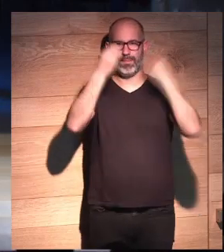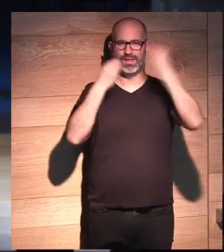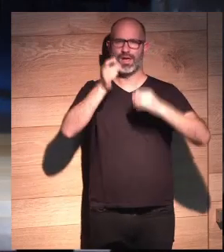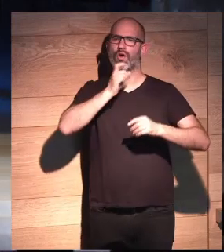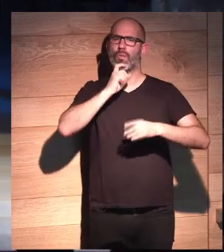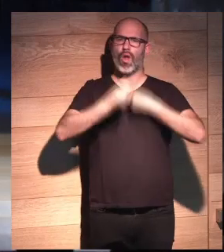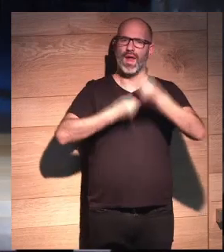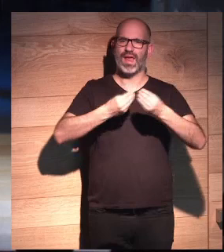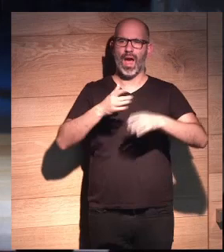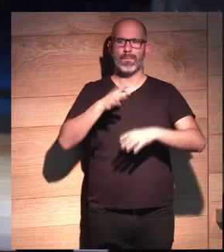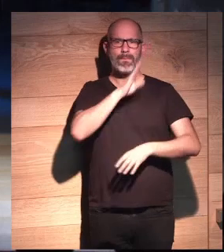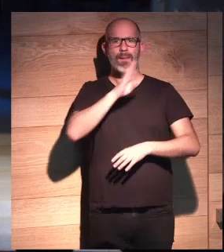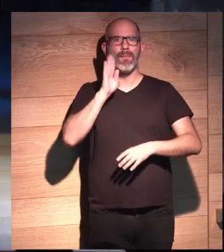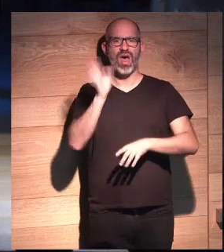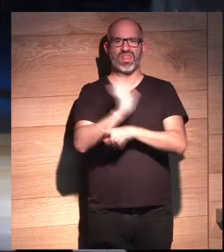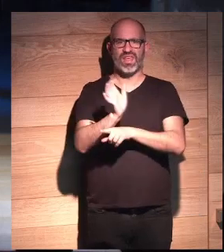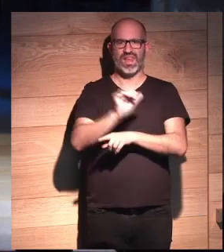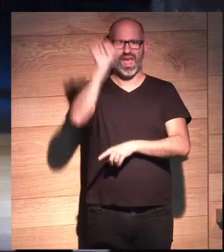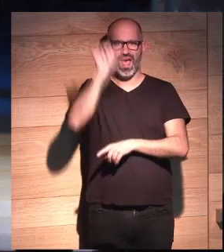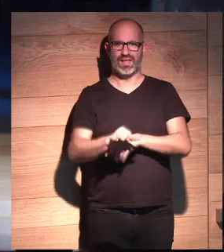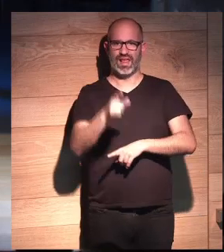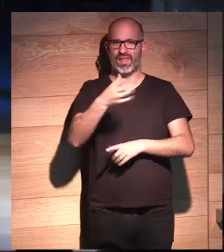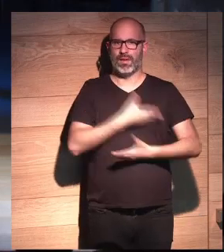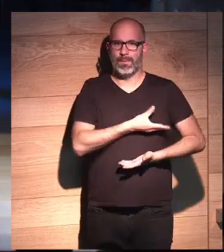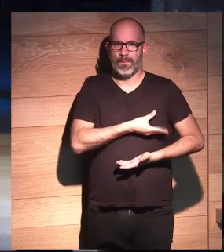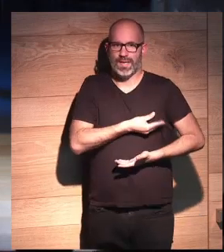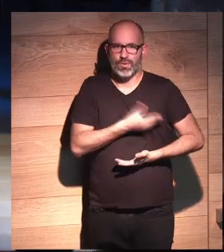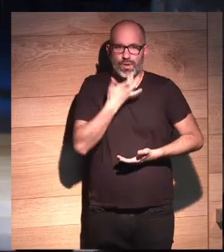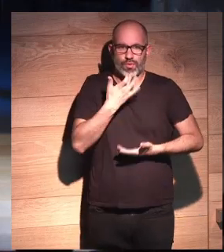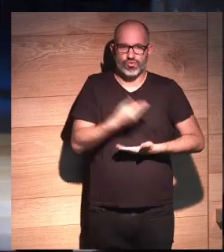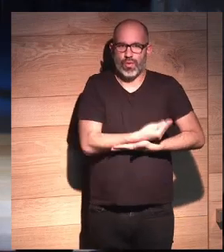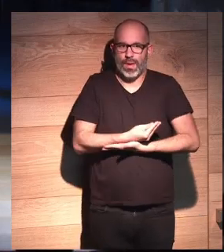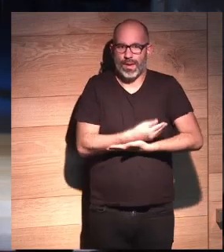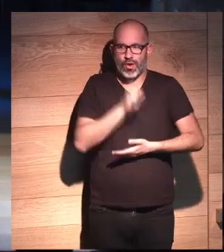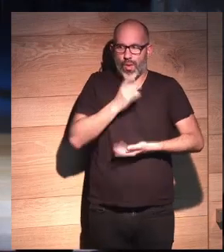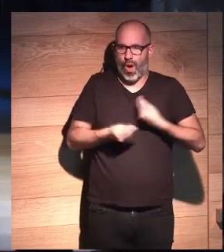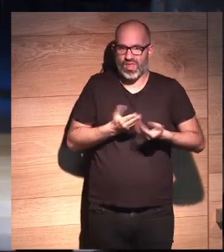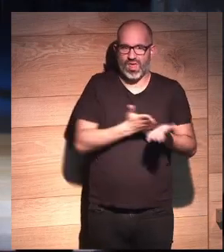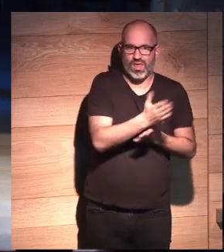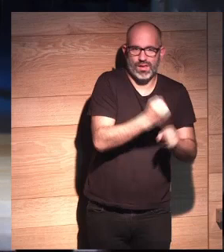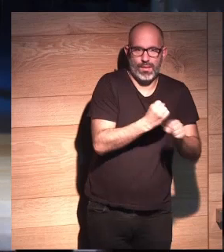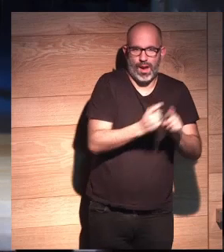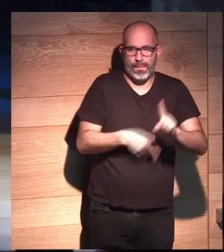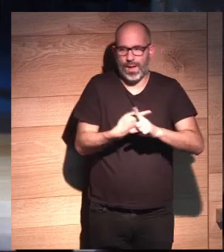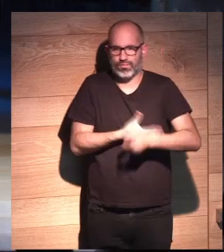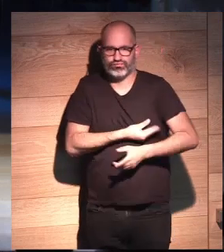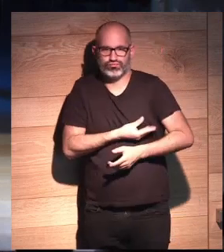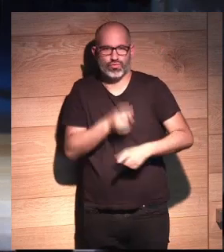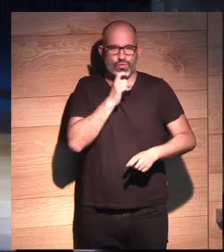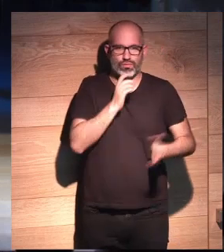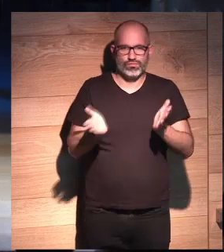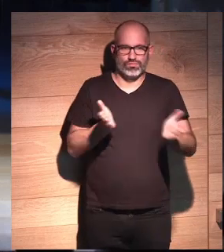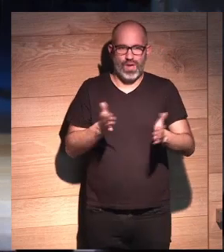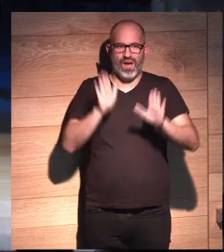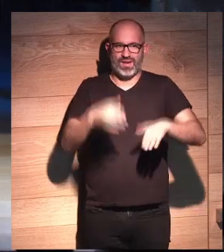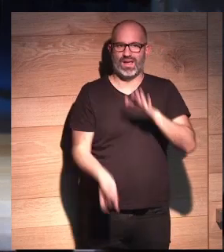harían las madres cineastas que tienen que dar el pecho, por ejemplo, a su bebé. Por ello, como gestora cultural, creé